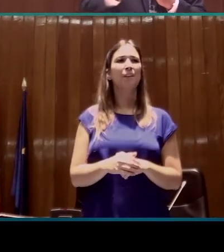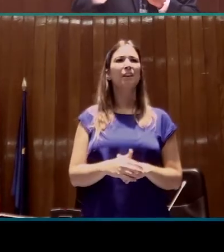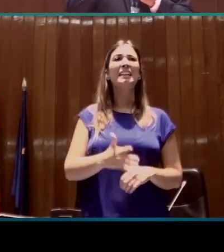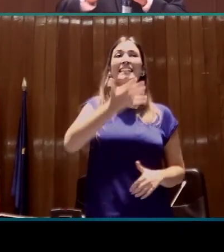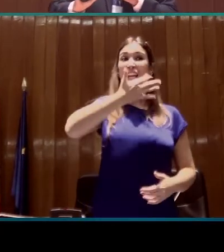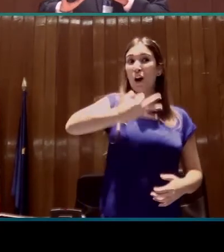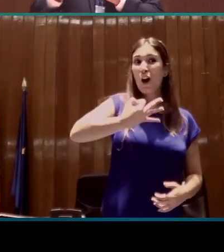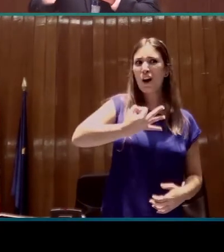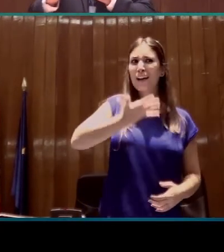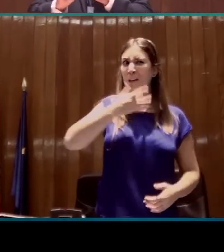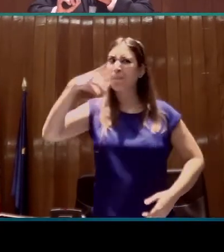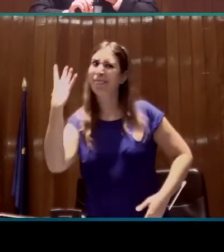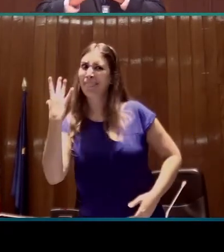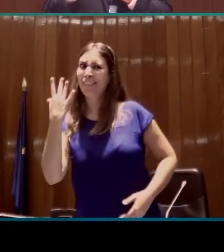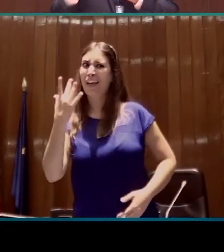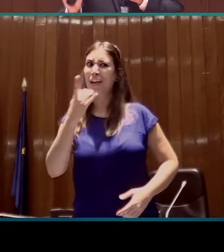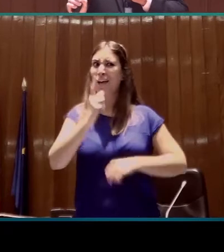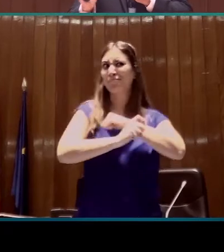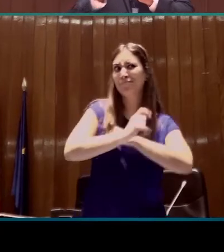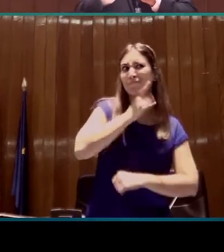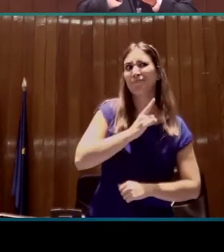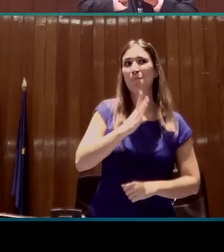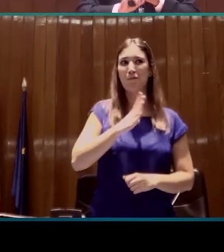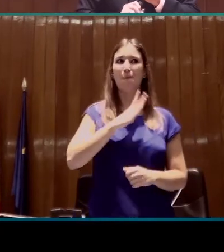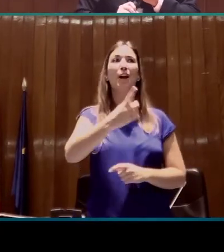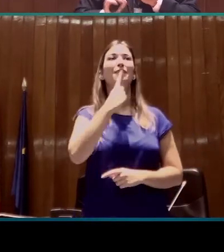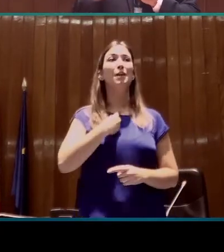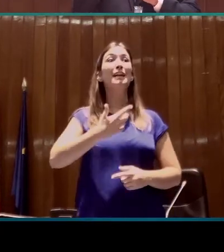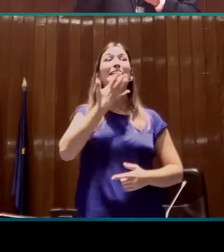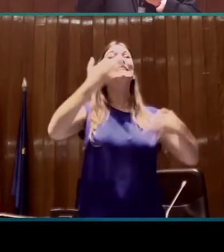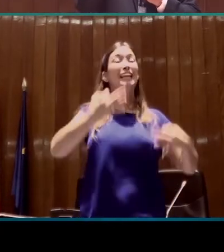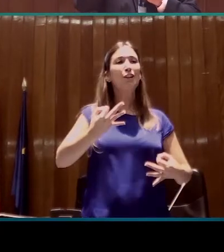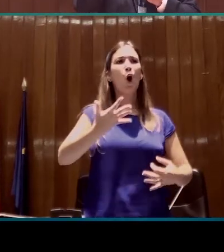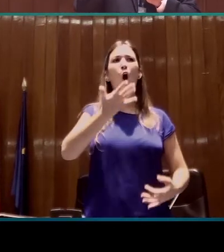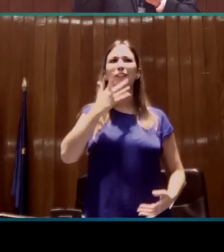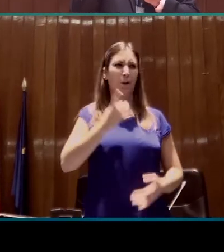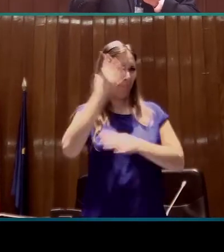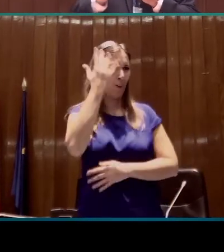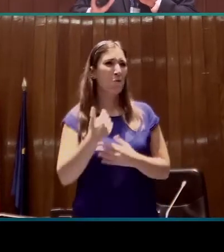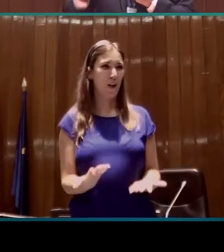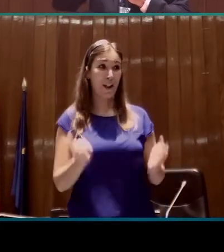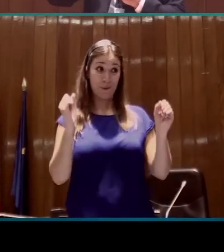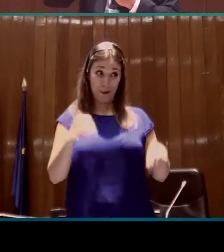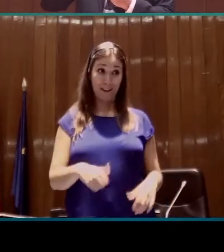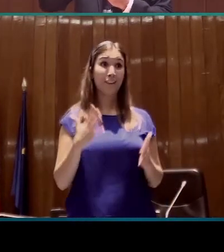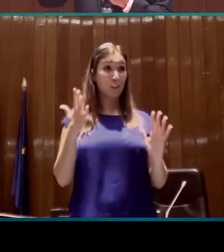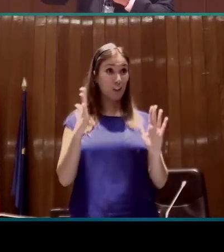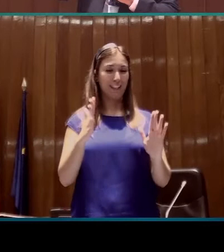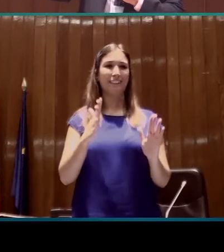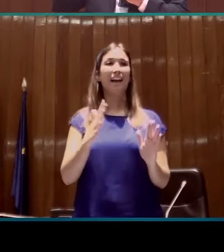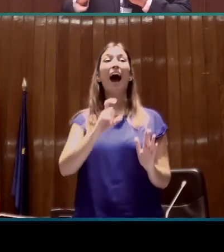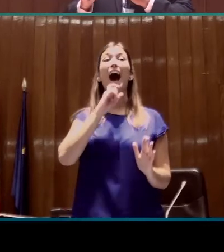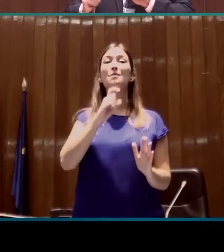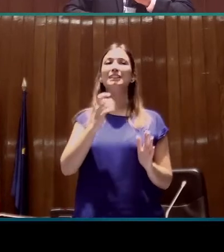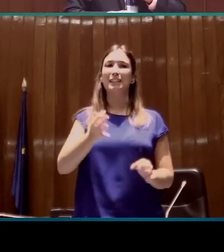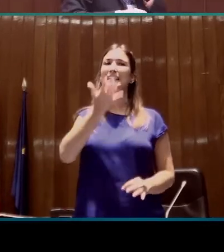signo, otras veces será un no signo, vas a tener que responderme si es un signo o si es un no signo. Pero ahora la respuesta la vamos a hacer sobre el mismo